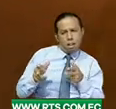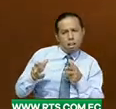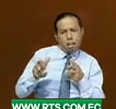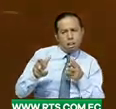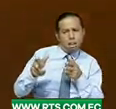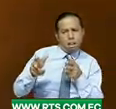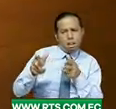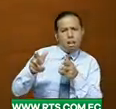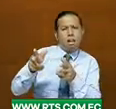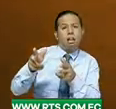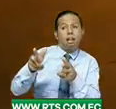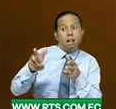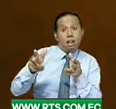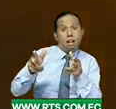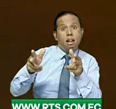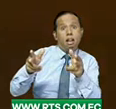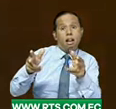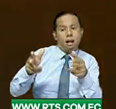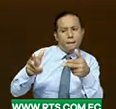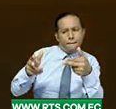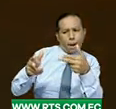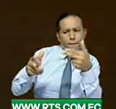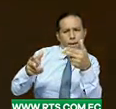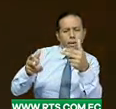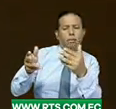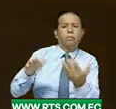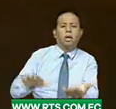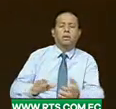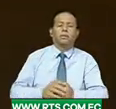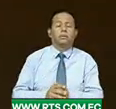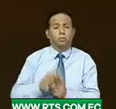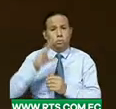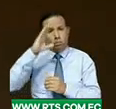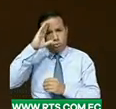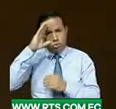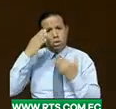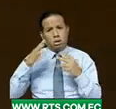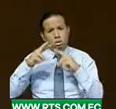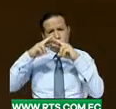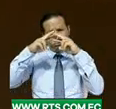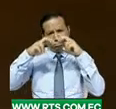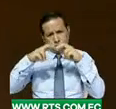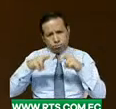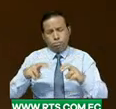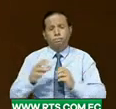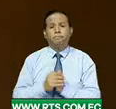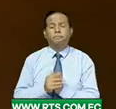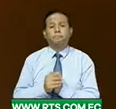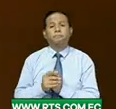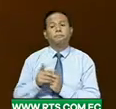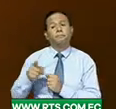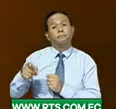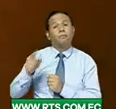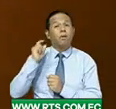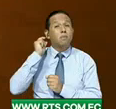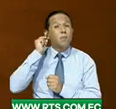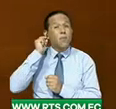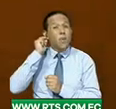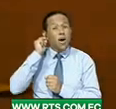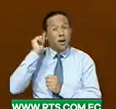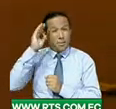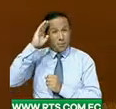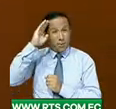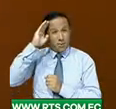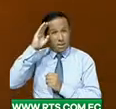móvil aún está bajo indagación por parte de las autoridades policiales, que según nos indicaron aquí la señorita policía que se encuentra